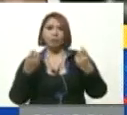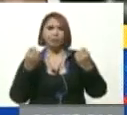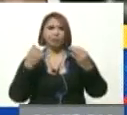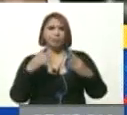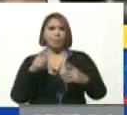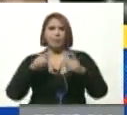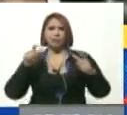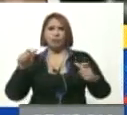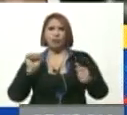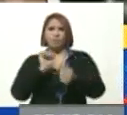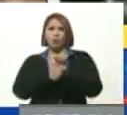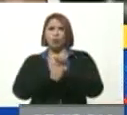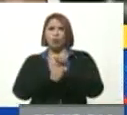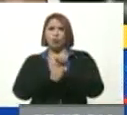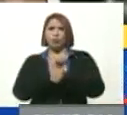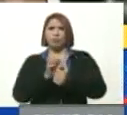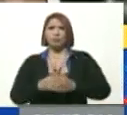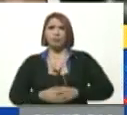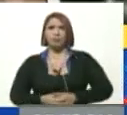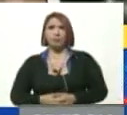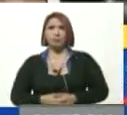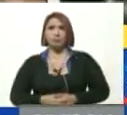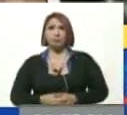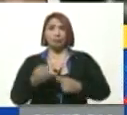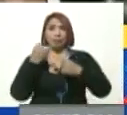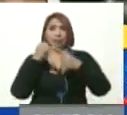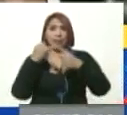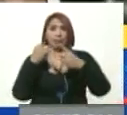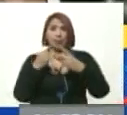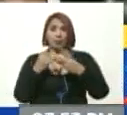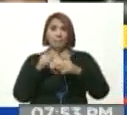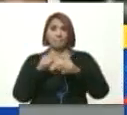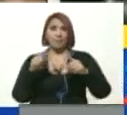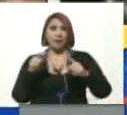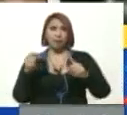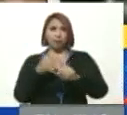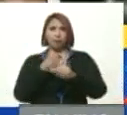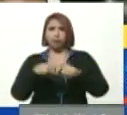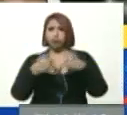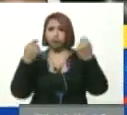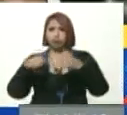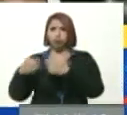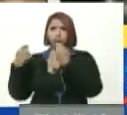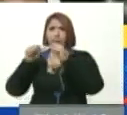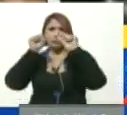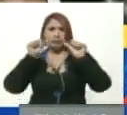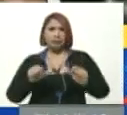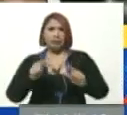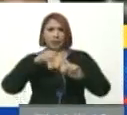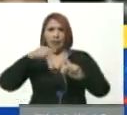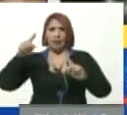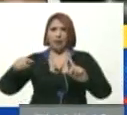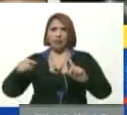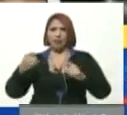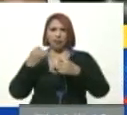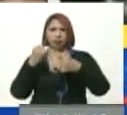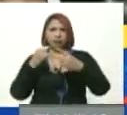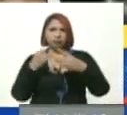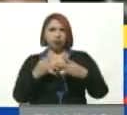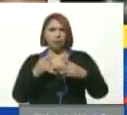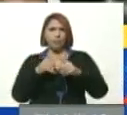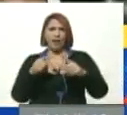detenida con herramientas para el sabotaje del sistema eléctrico, con herramientas para el sabotaje de